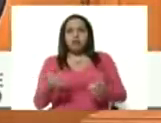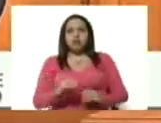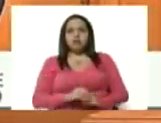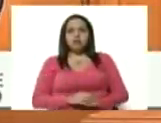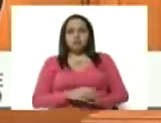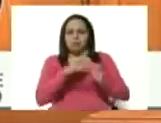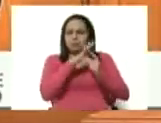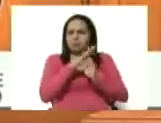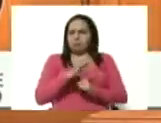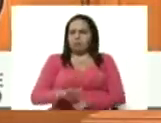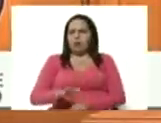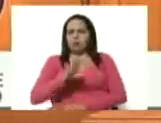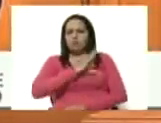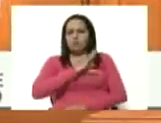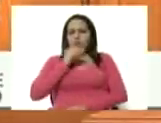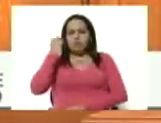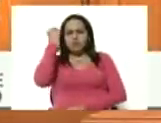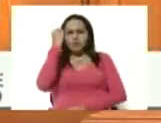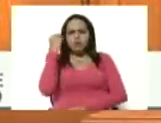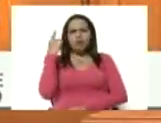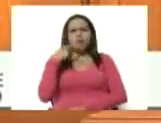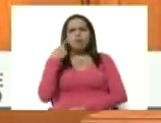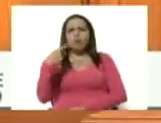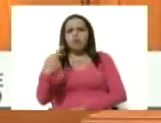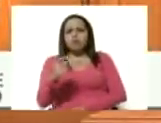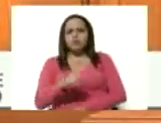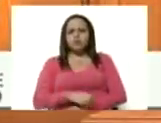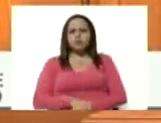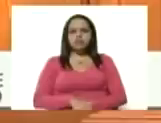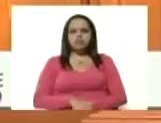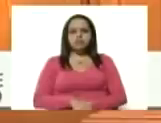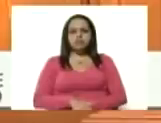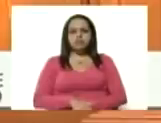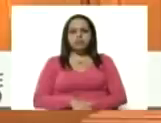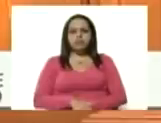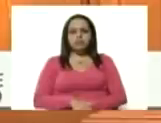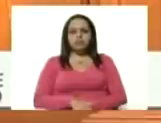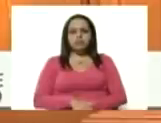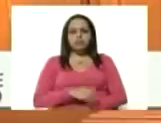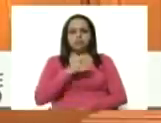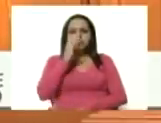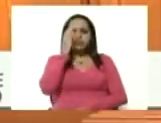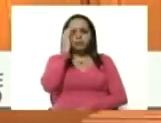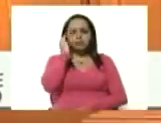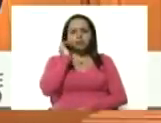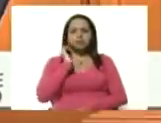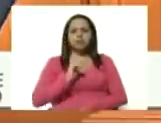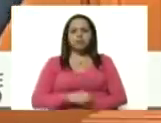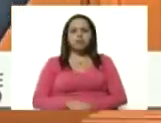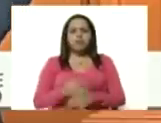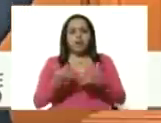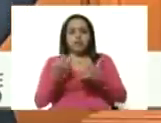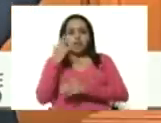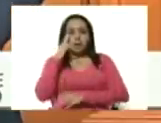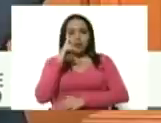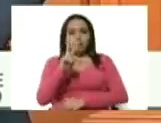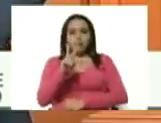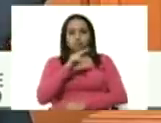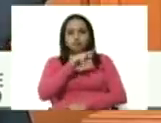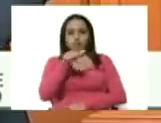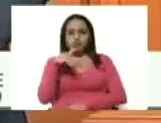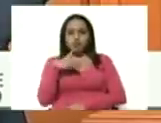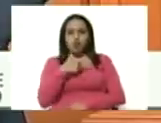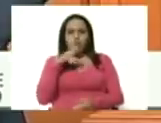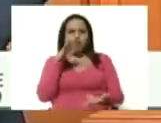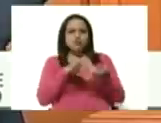hegemonía política, su hegemonía mediática. Ya vemos nosotros lo